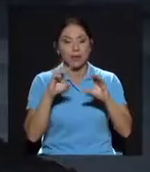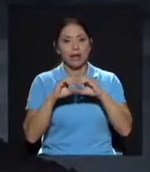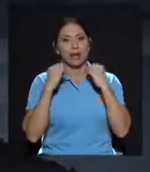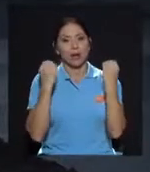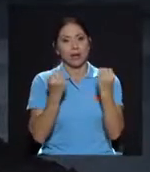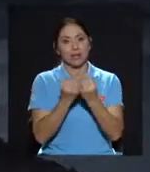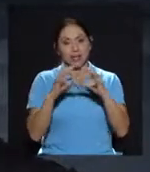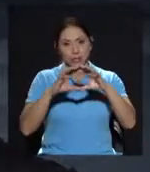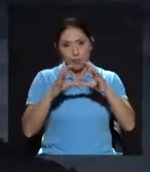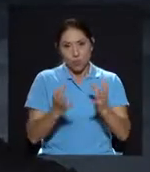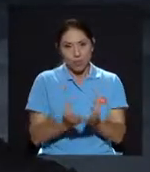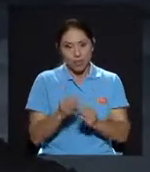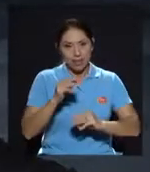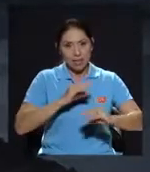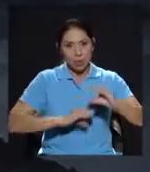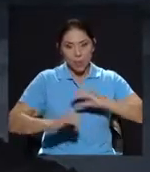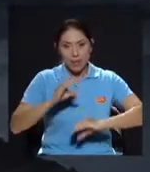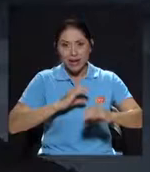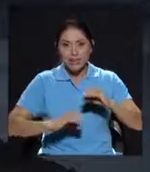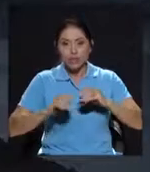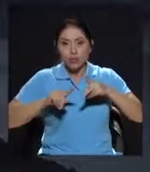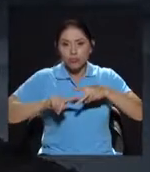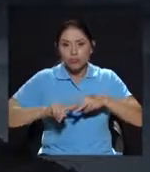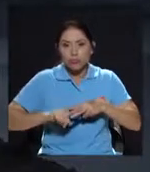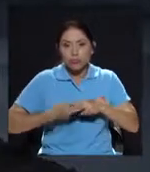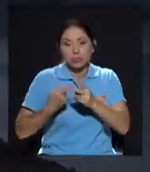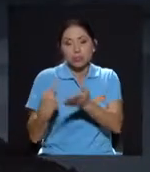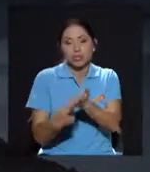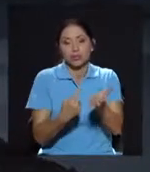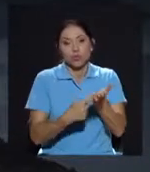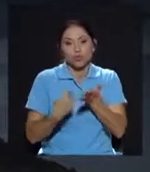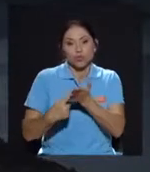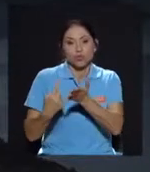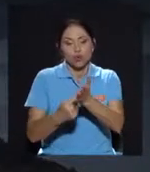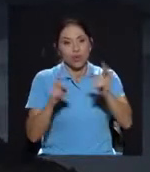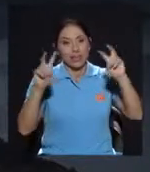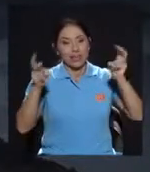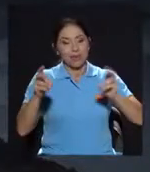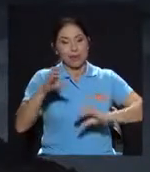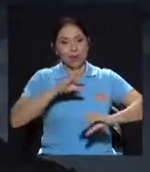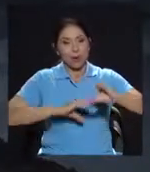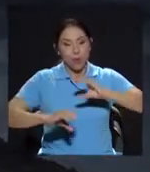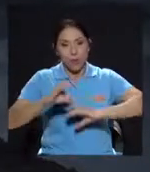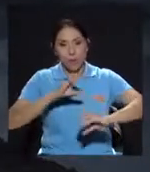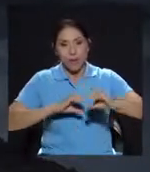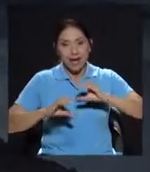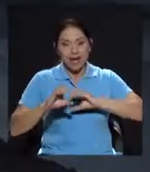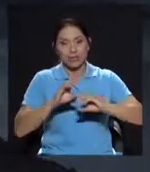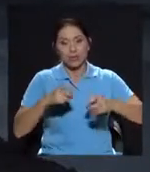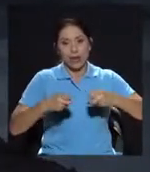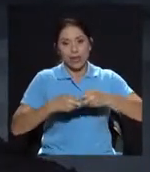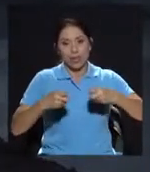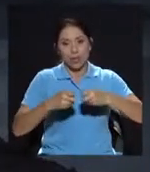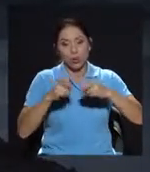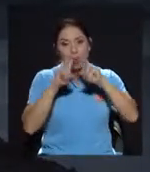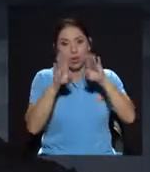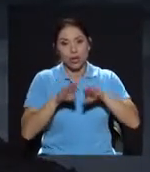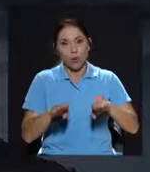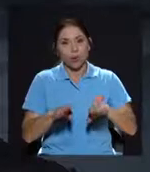comercio abra la discusión en materia de comercio electrónico no puede ser que la organización mundial de comercio